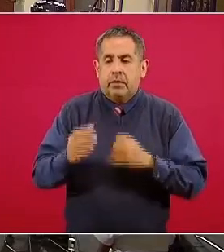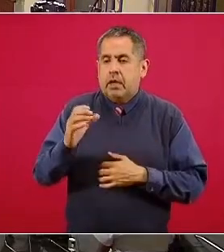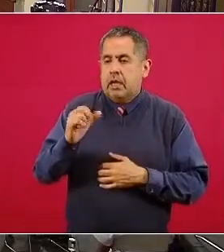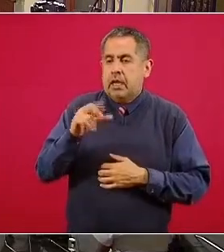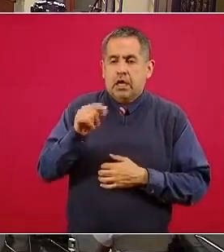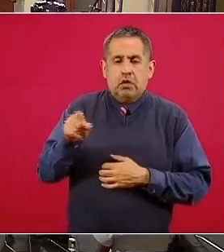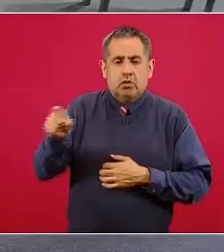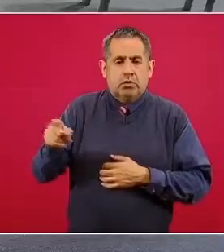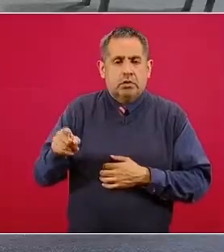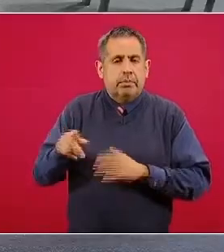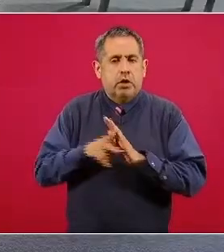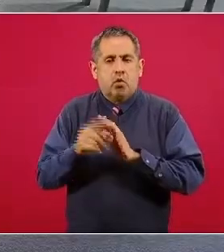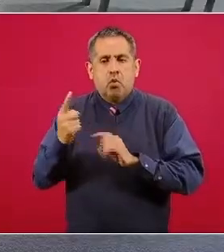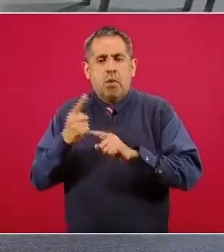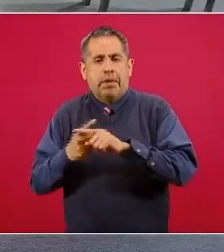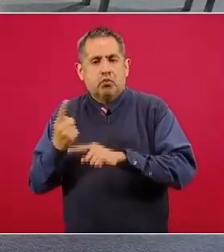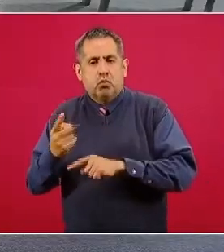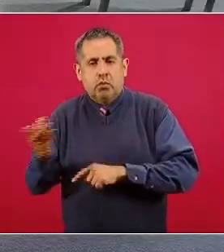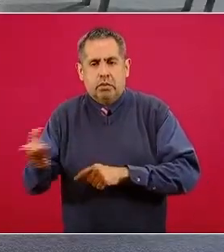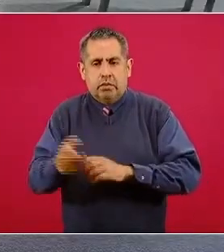de 1+1.